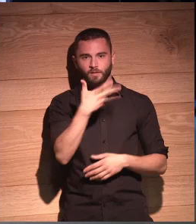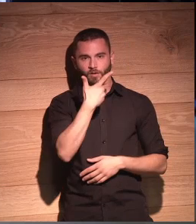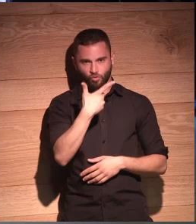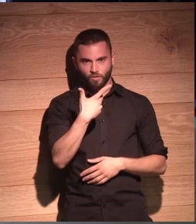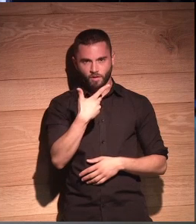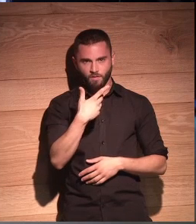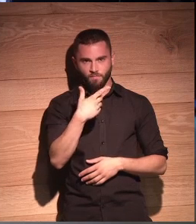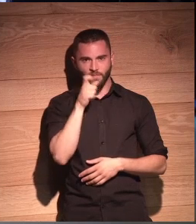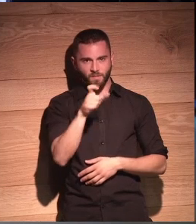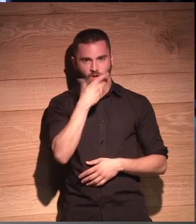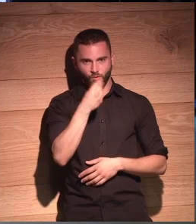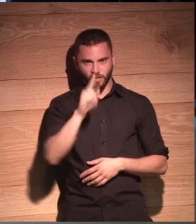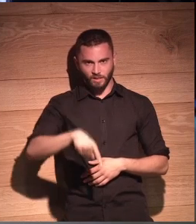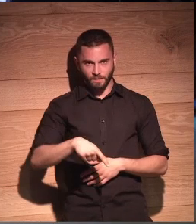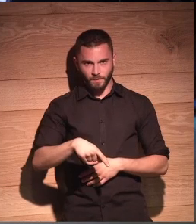¿no?